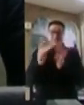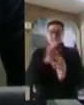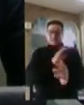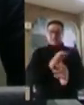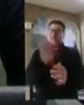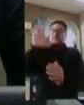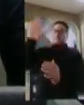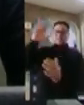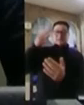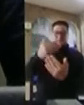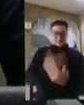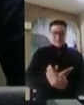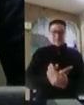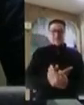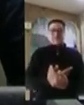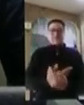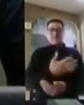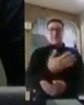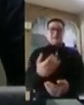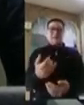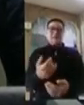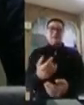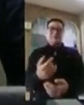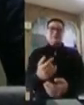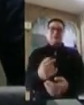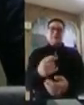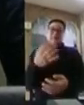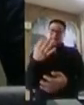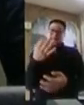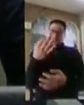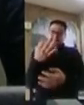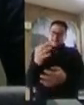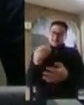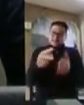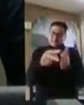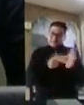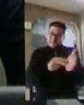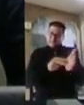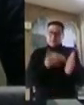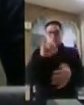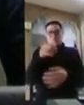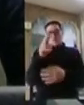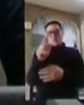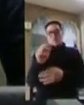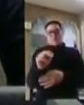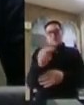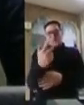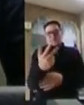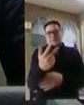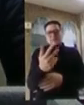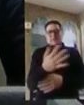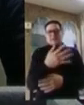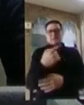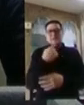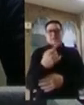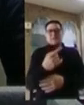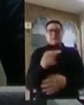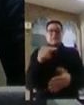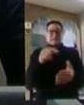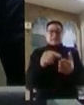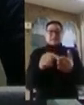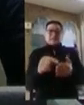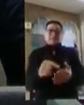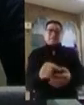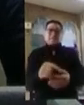Y oiga que dice en el versículo 19 de Juan capítulo 3, y esta es la condenación, que la